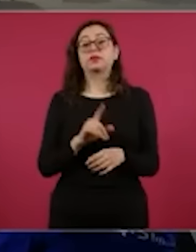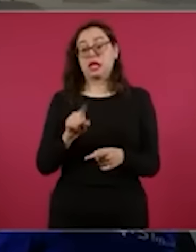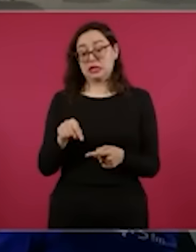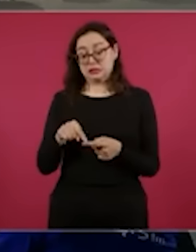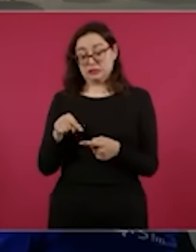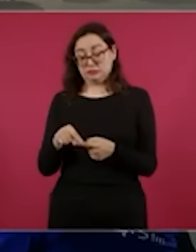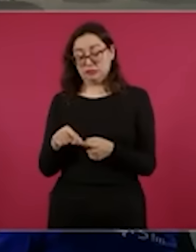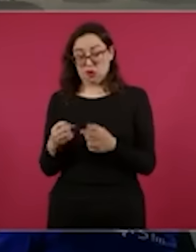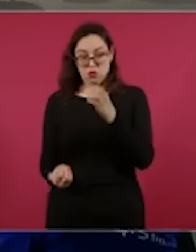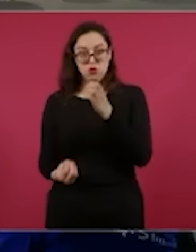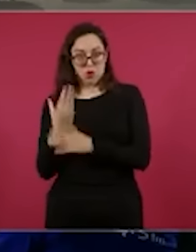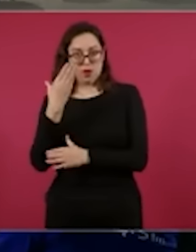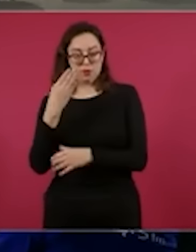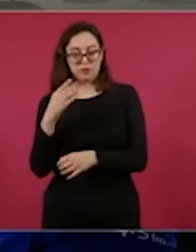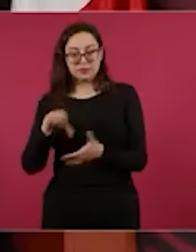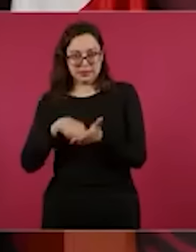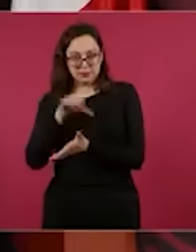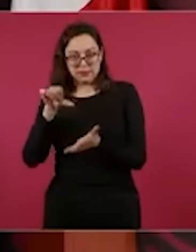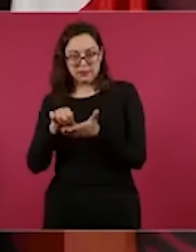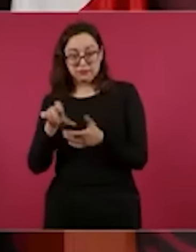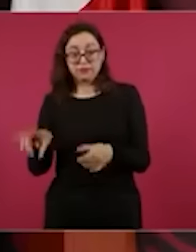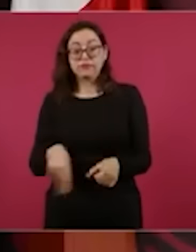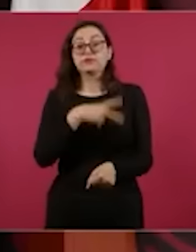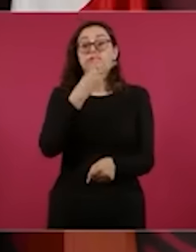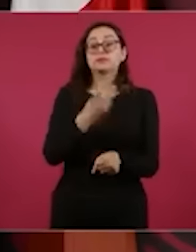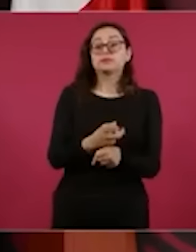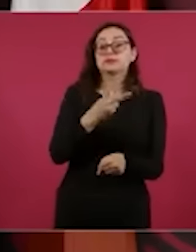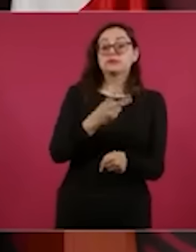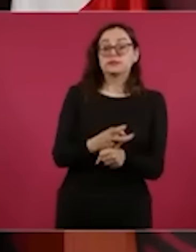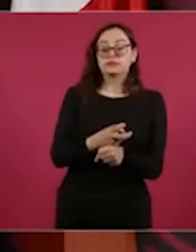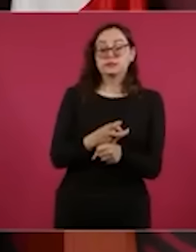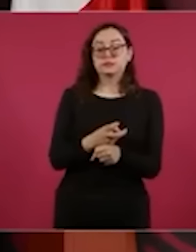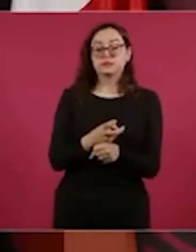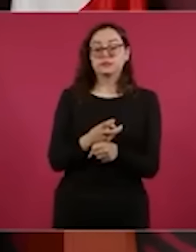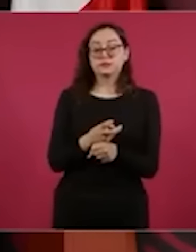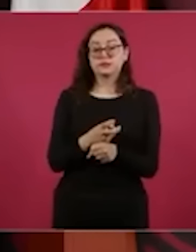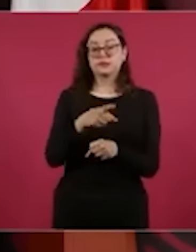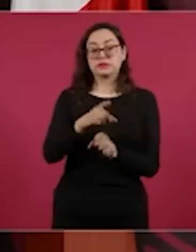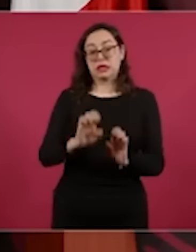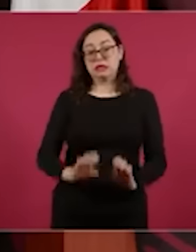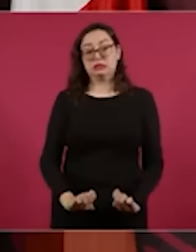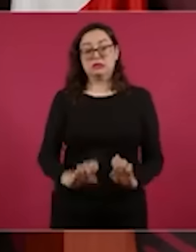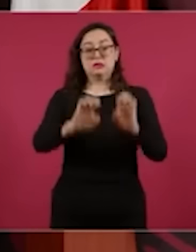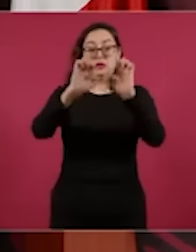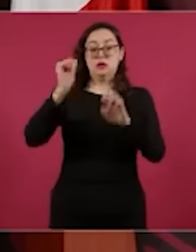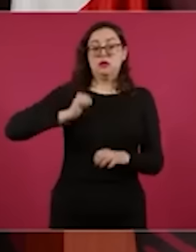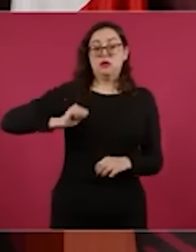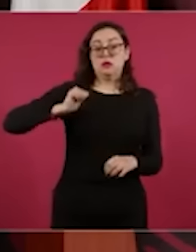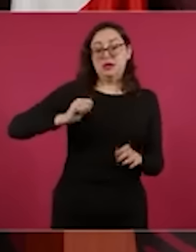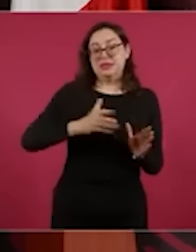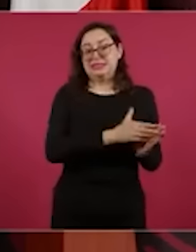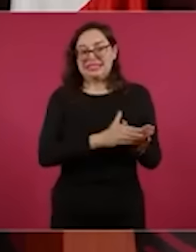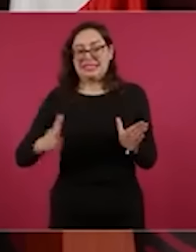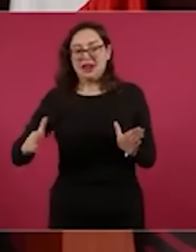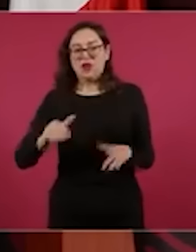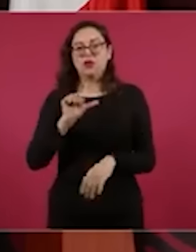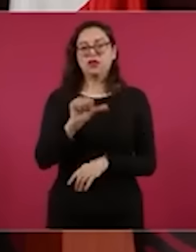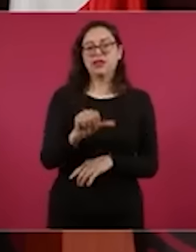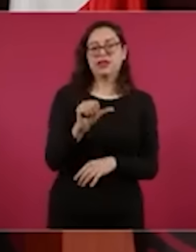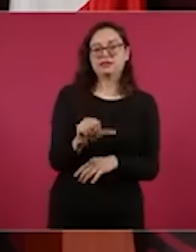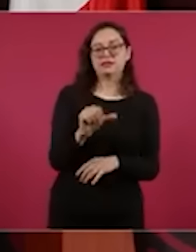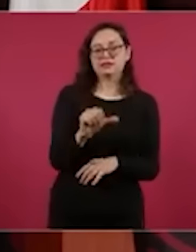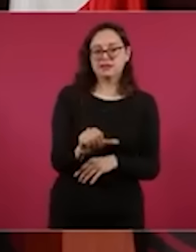que se abre en Los Pinos, que es un edificio del siglo XVI, intervenido